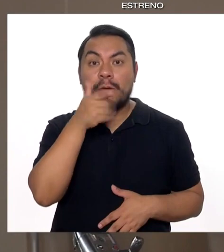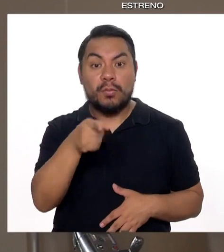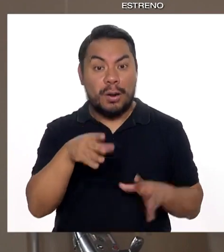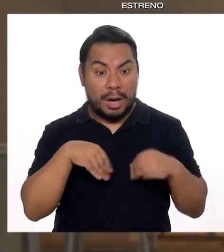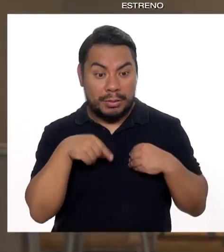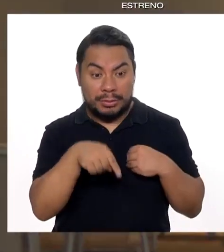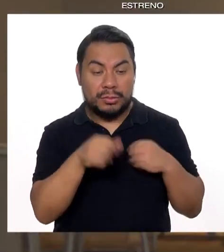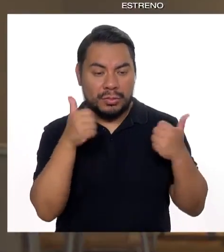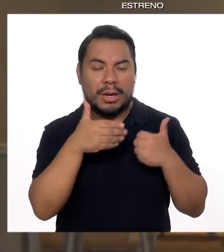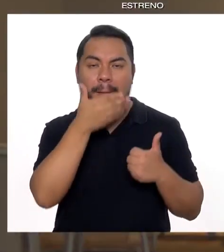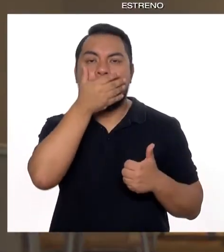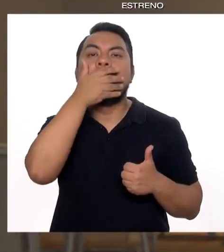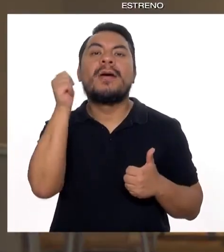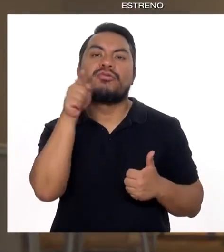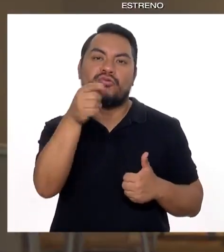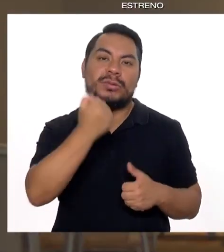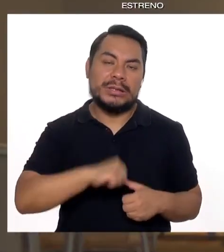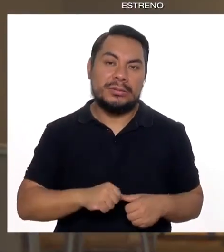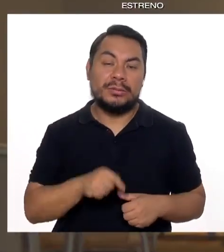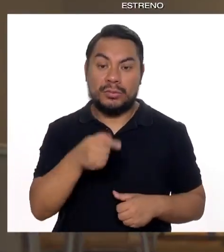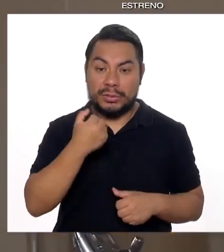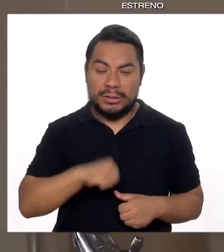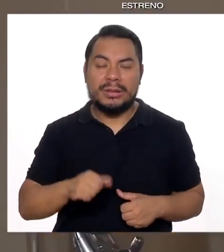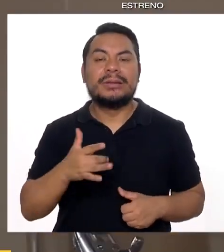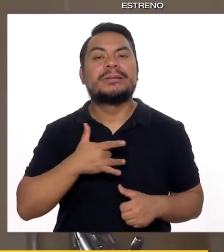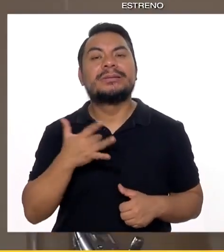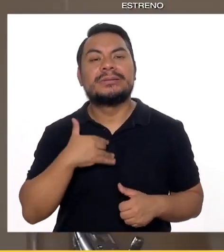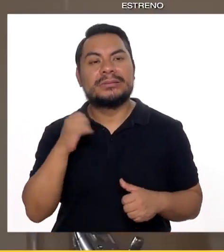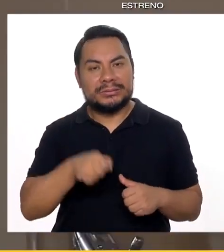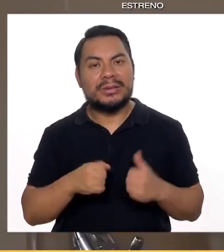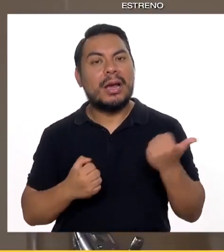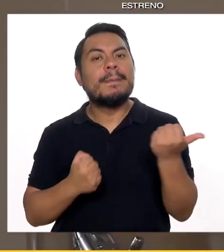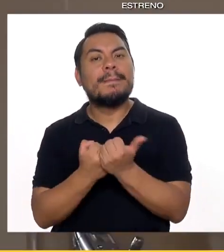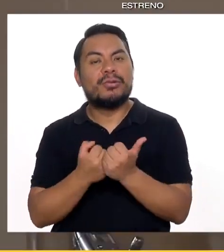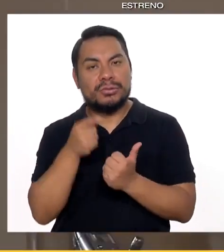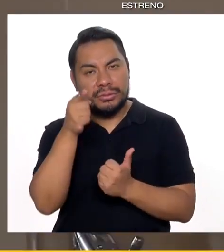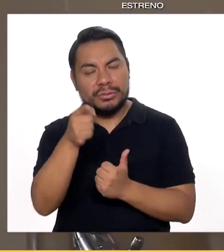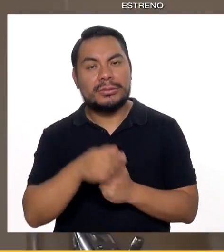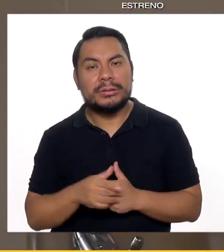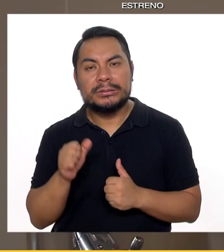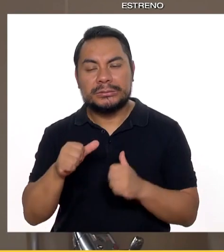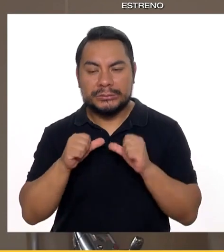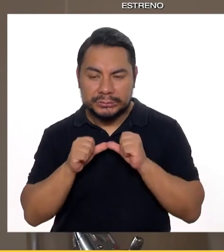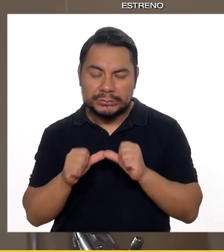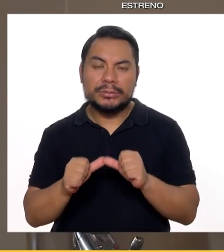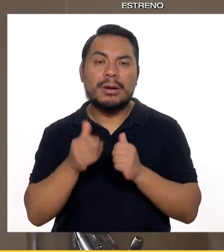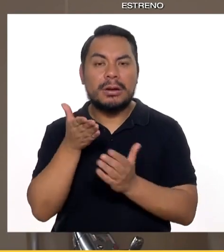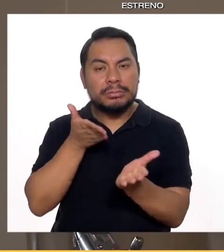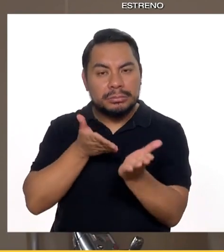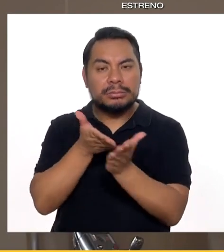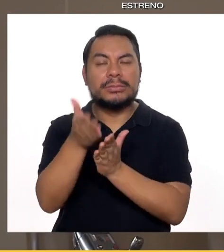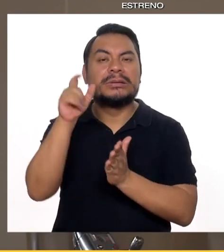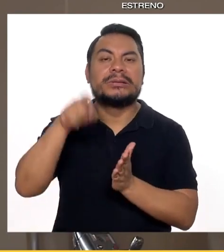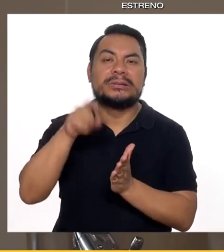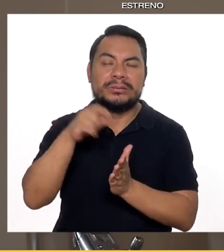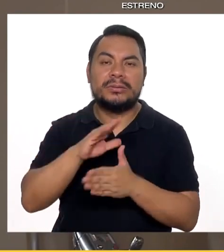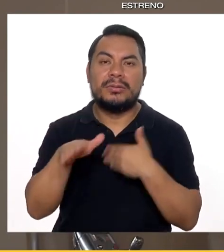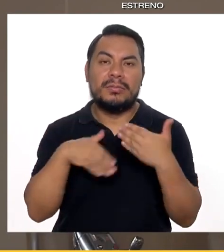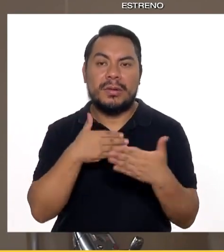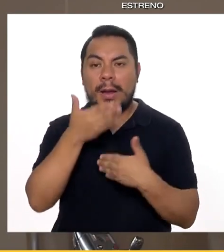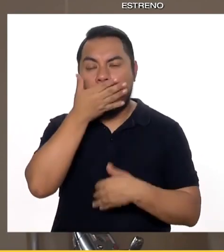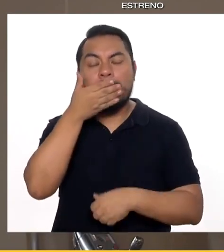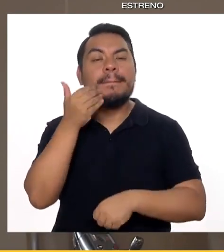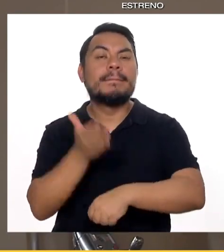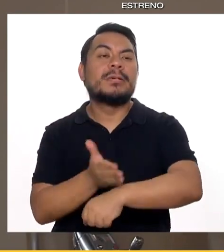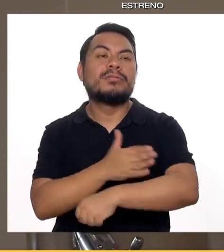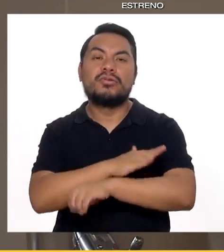mejor momento para tu hijo. Porque tu hijo realmente va a sentir que va a estar apoyado y que va a estar en el camino que necesita para